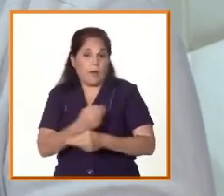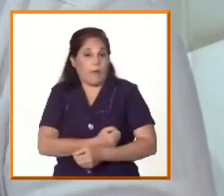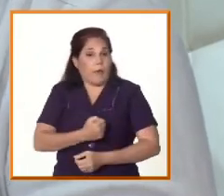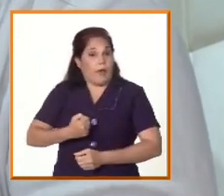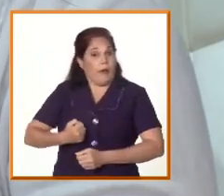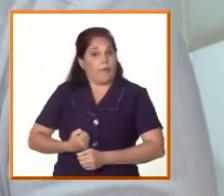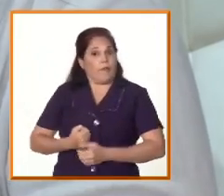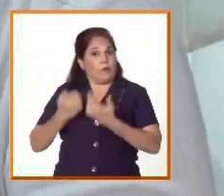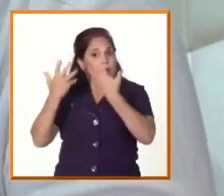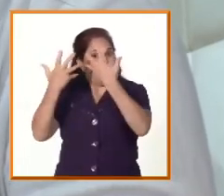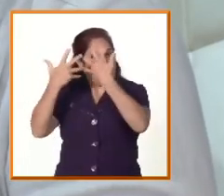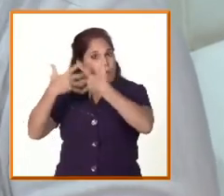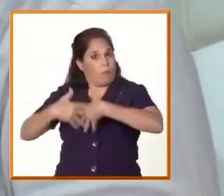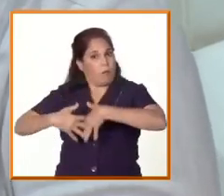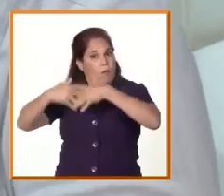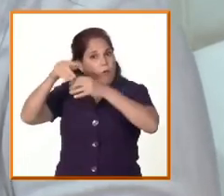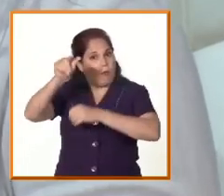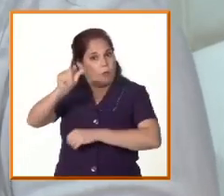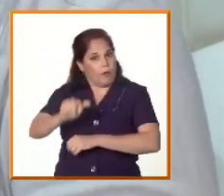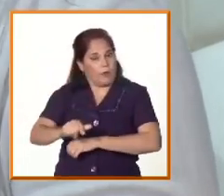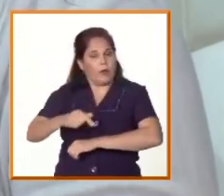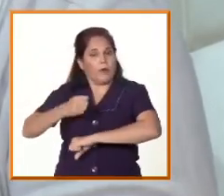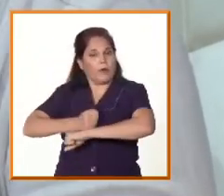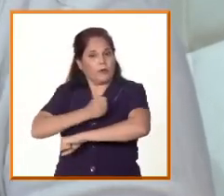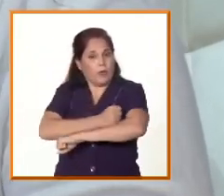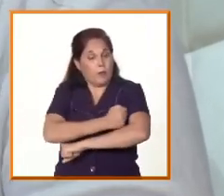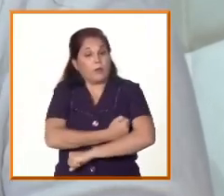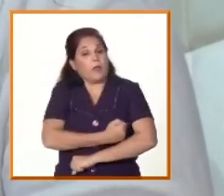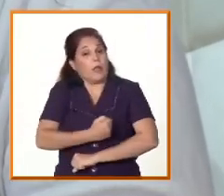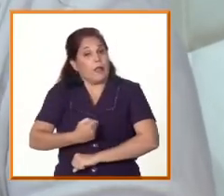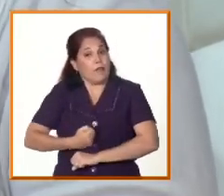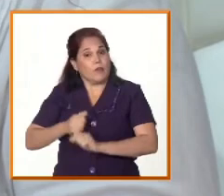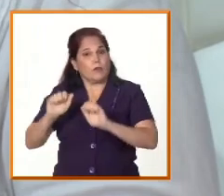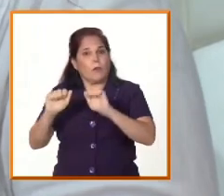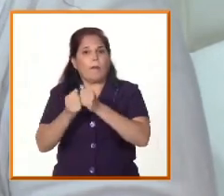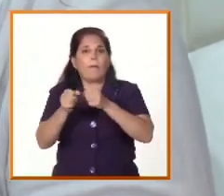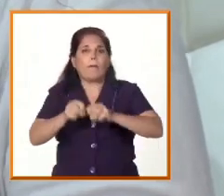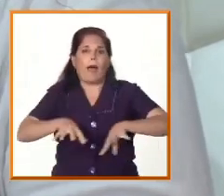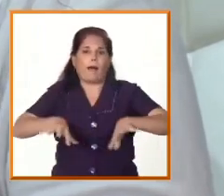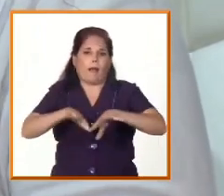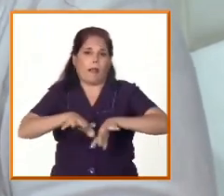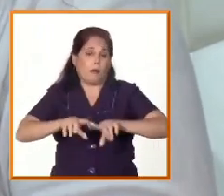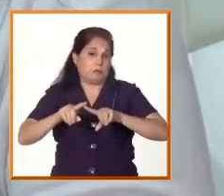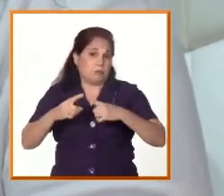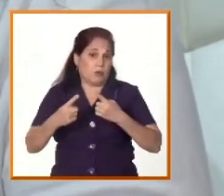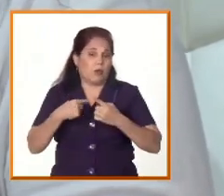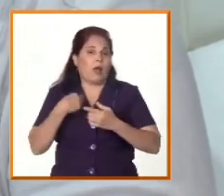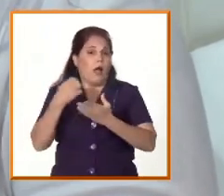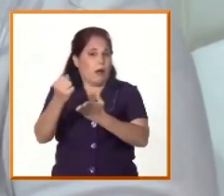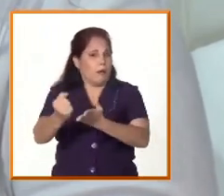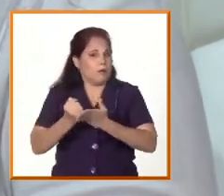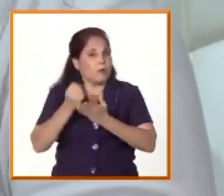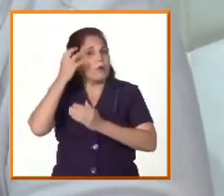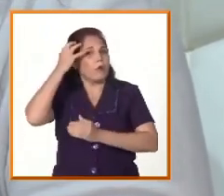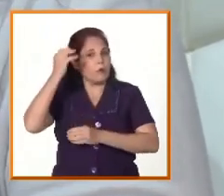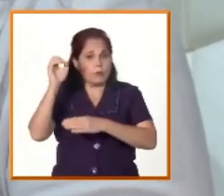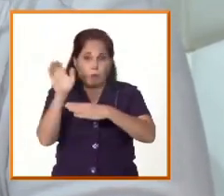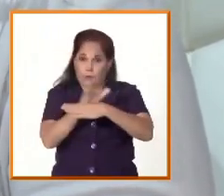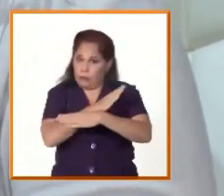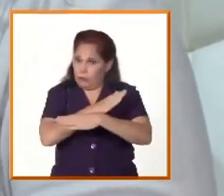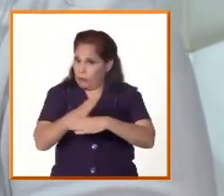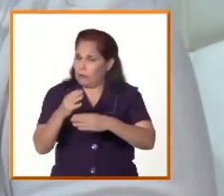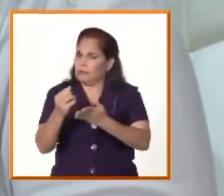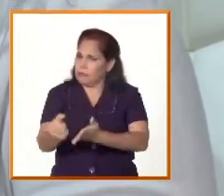que ha realizado los molineros los transportistas y los panaderos y además el apoyo que hemos tenido de los territorios de todas las autoridades de